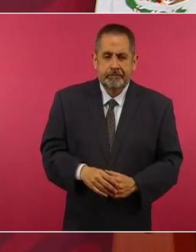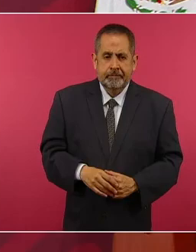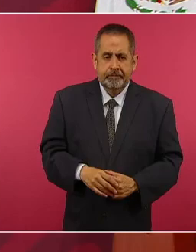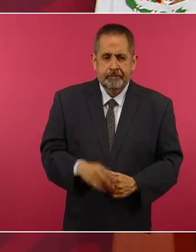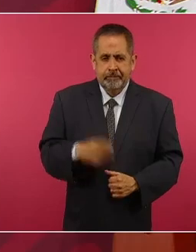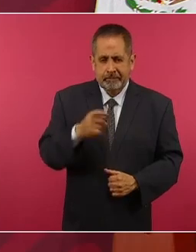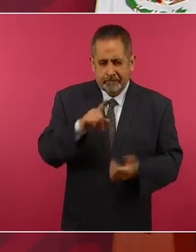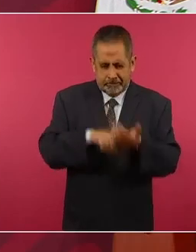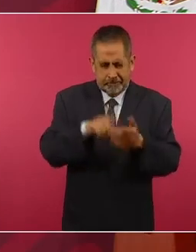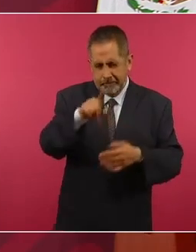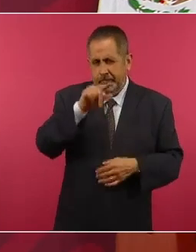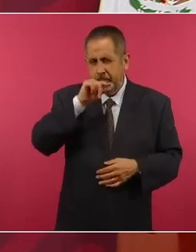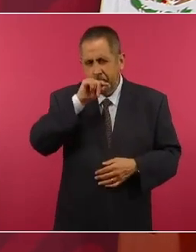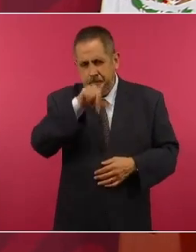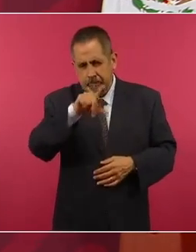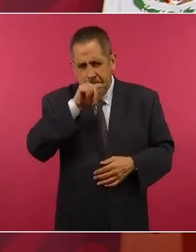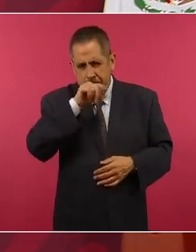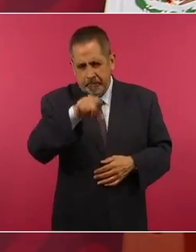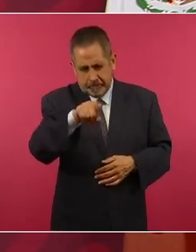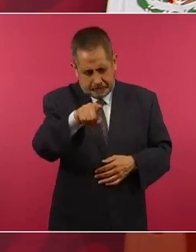Es en Jalisco.